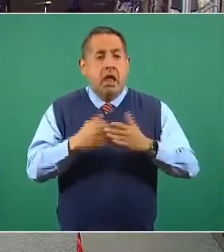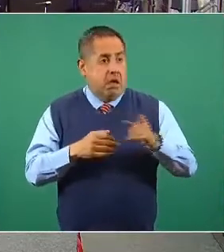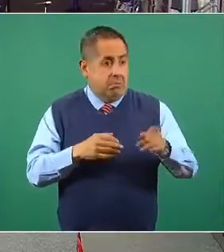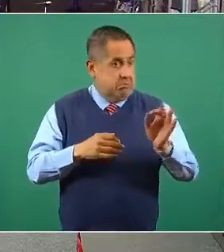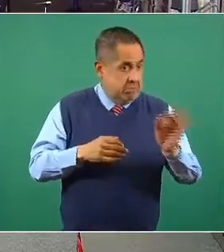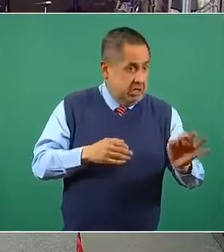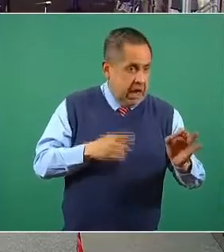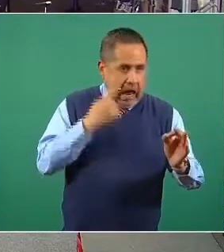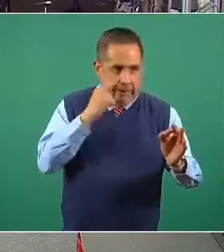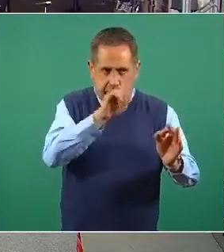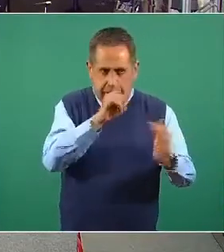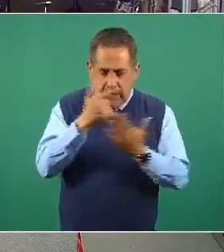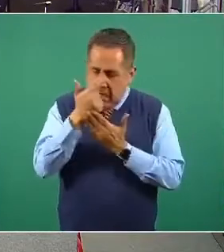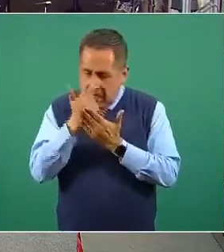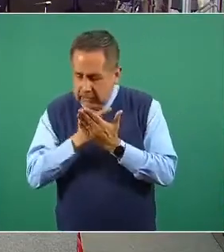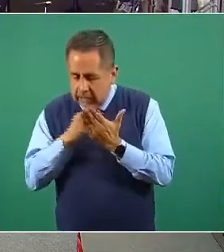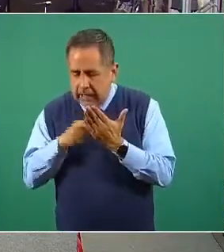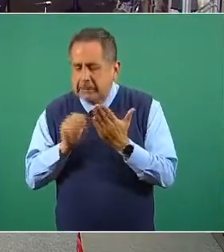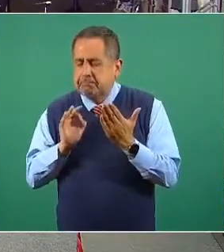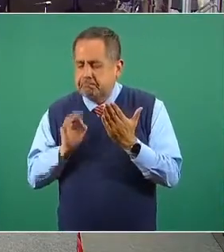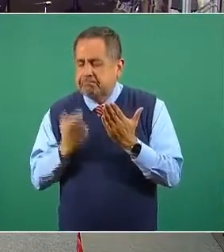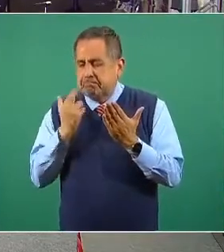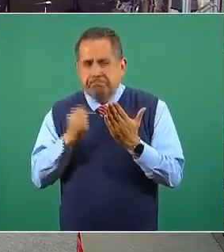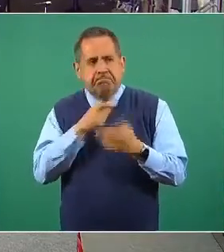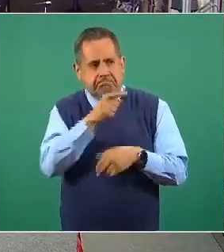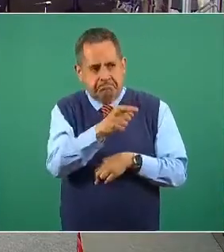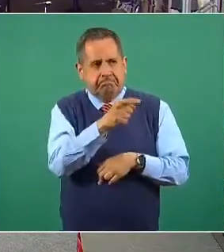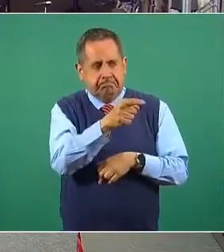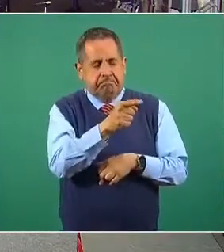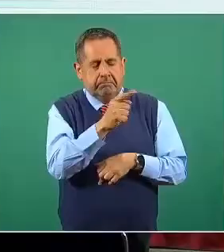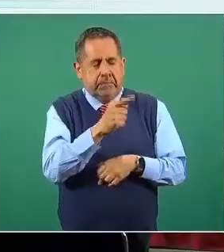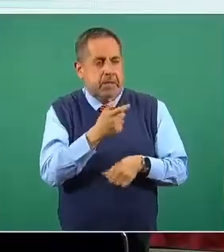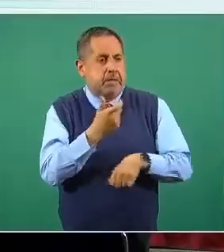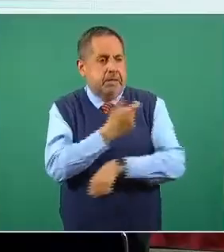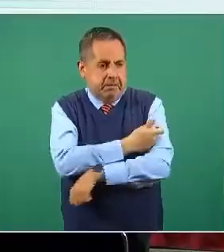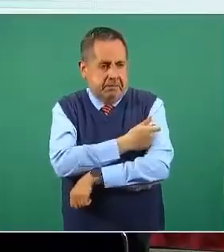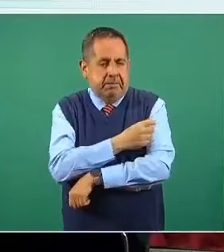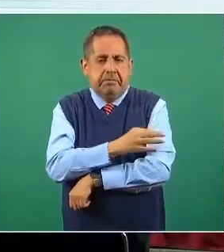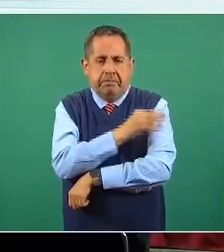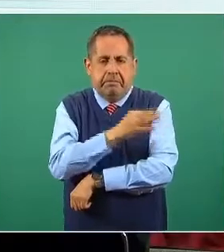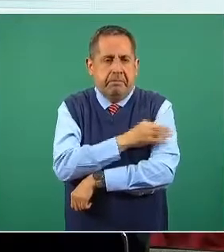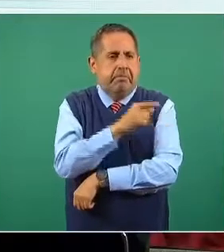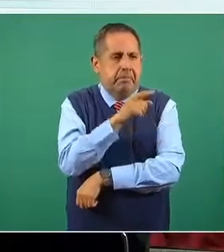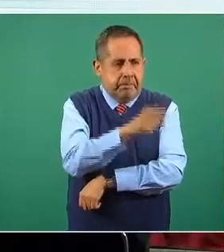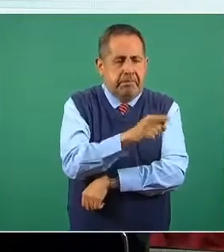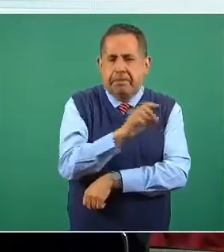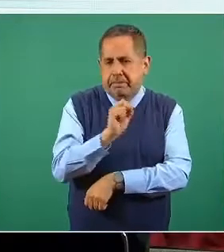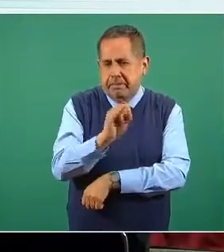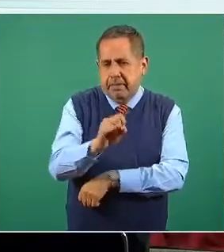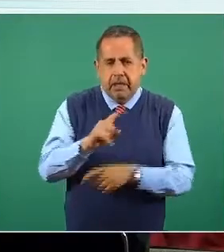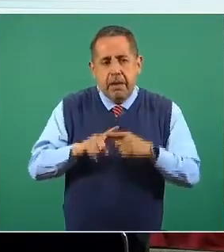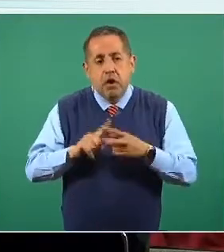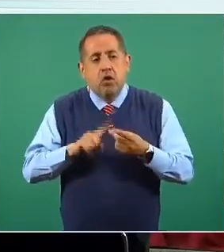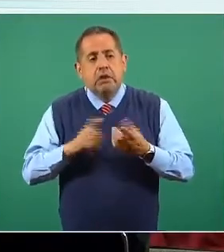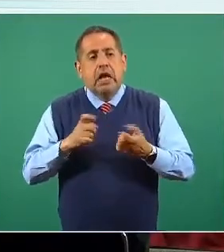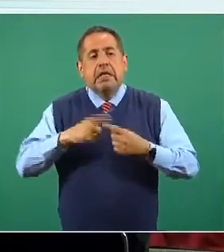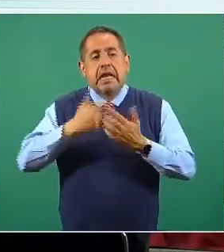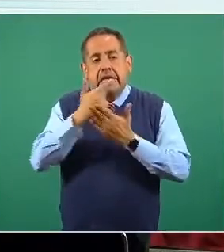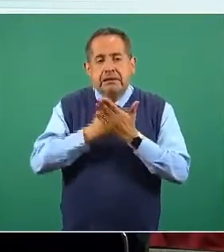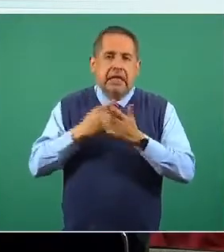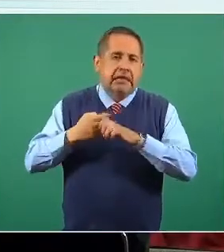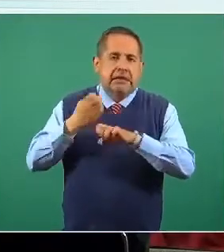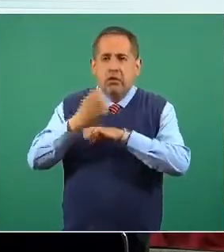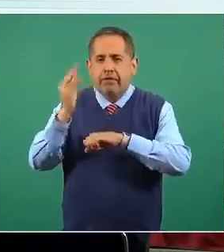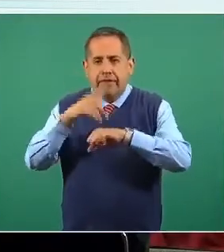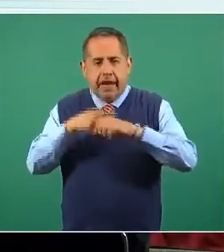realmente estén en los listados previamente validados por las unidades, por las entidades federativas, y en la medida